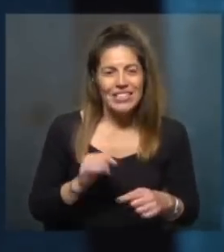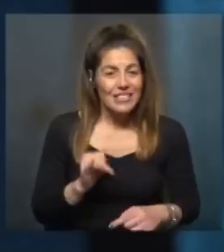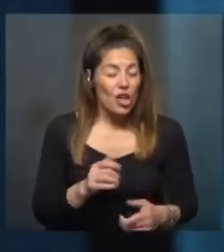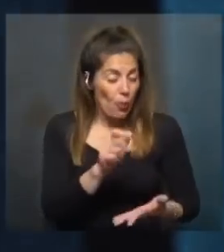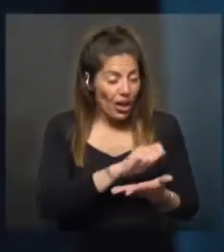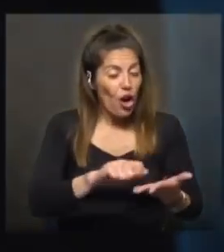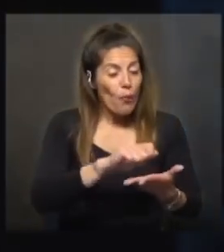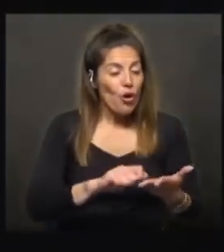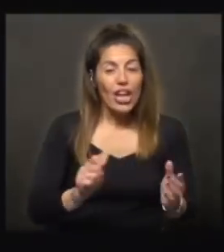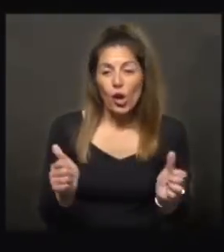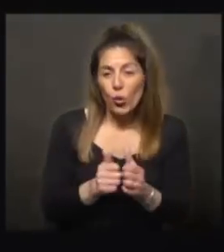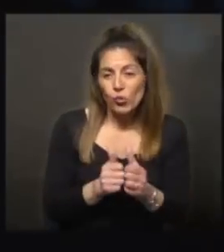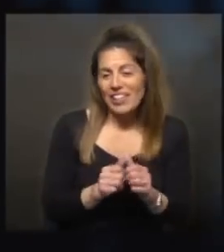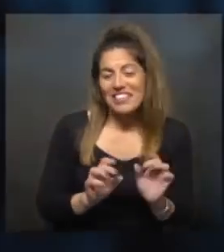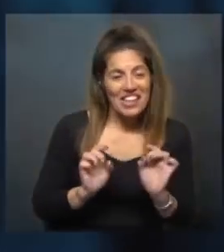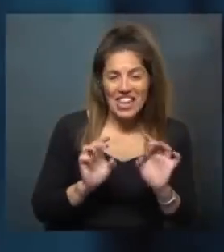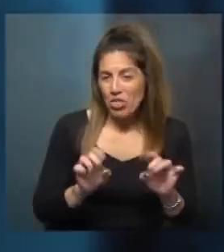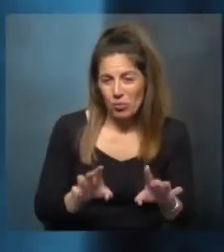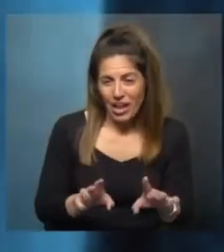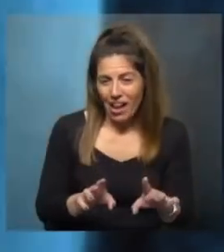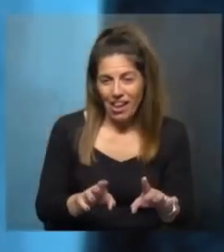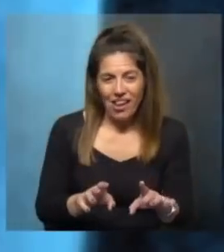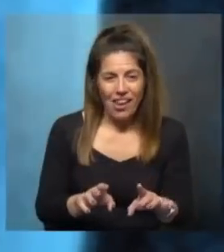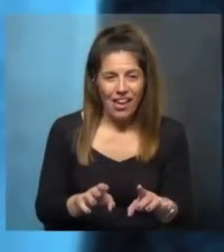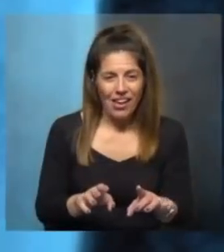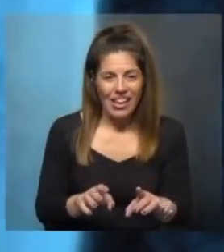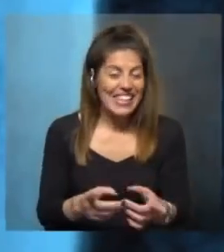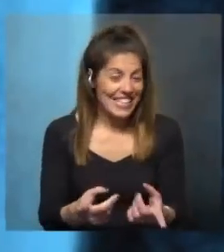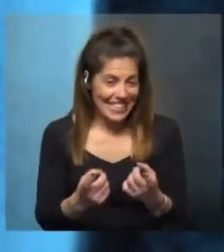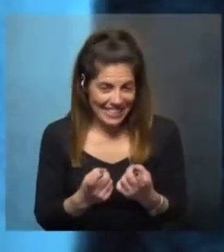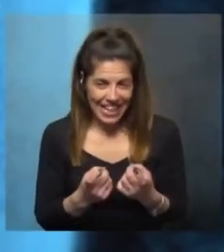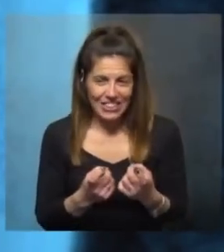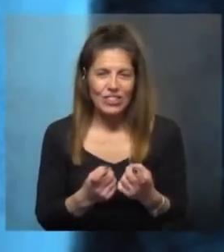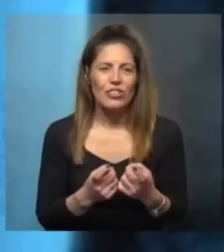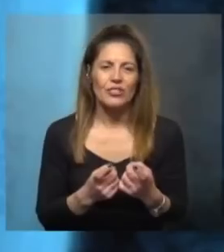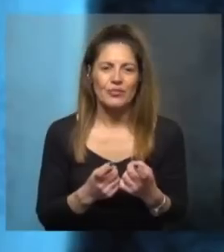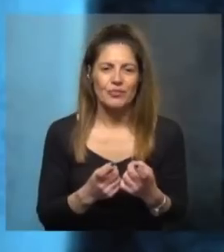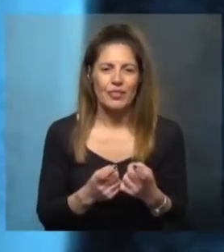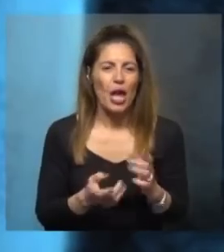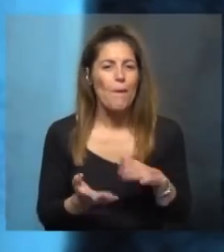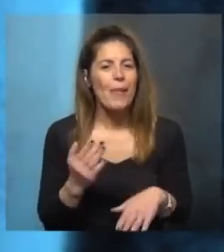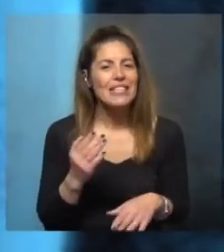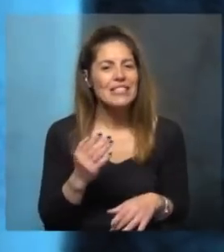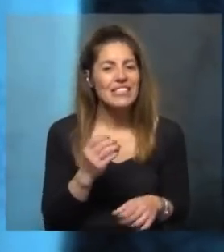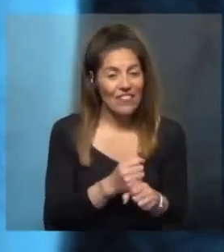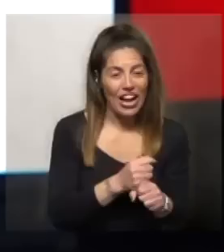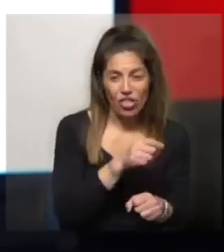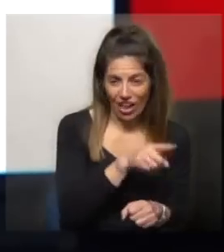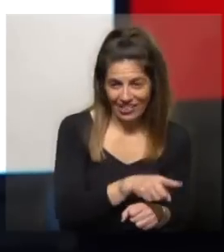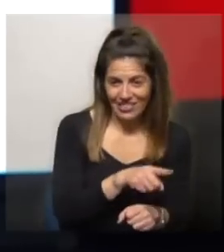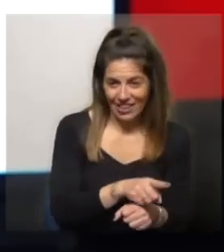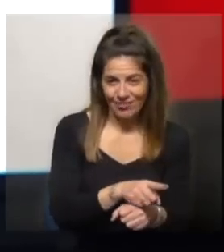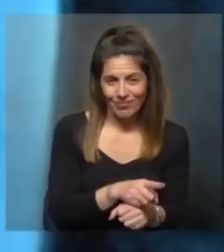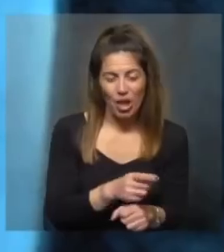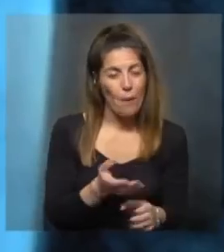componer juntas es algo como muy natural muy necesario es más trabajadora pata que yo en